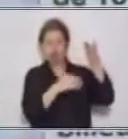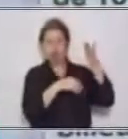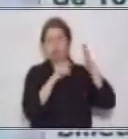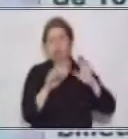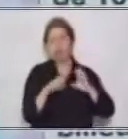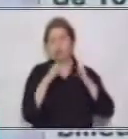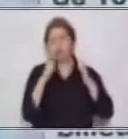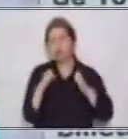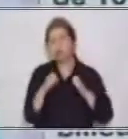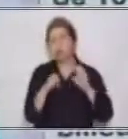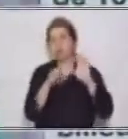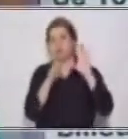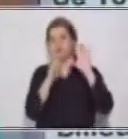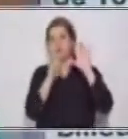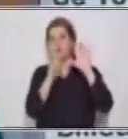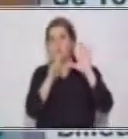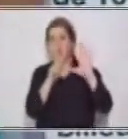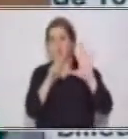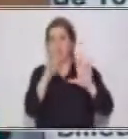$0.75, por ahí voy.